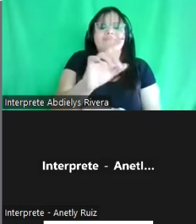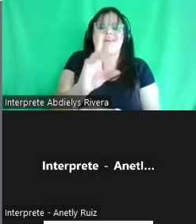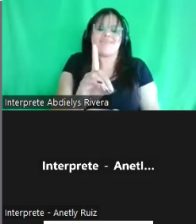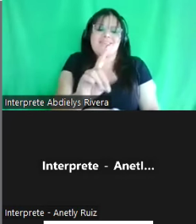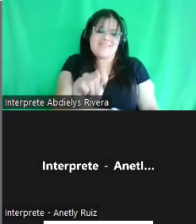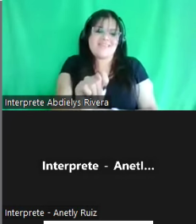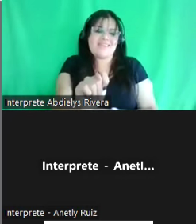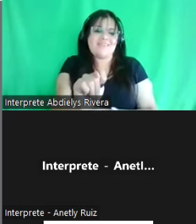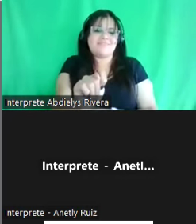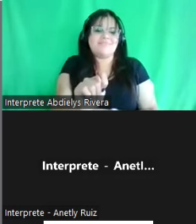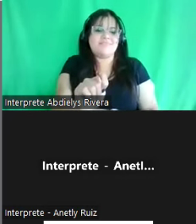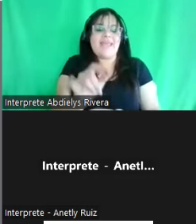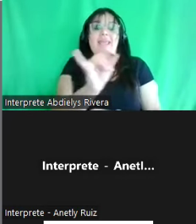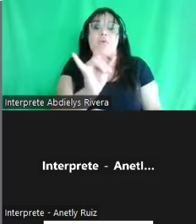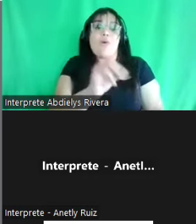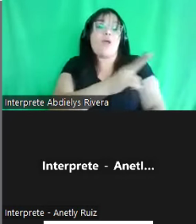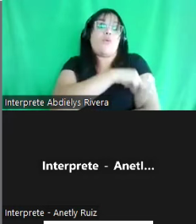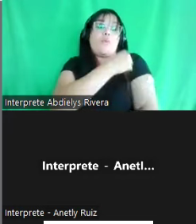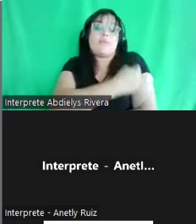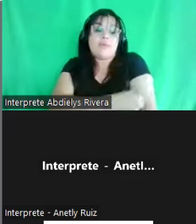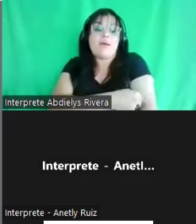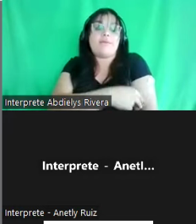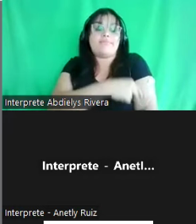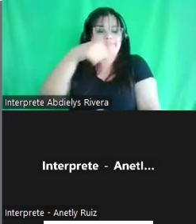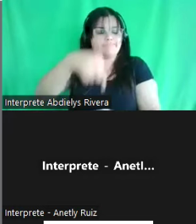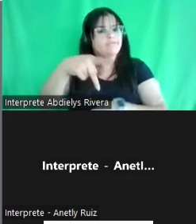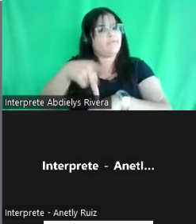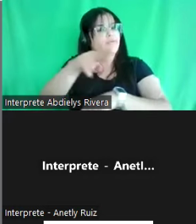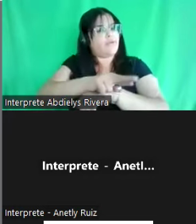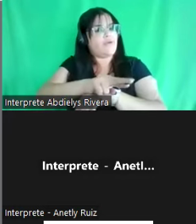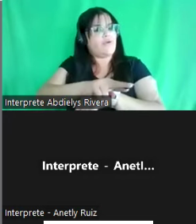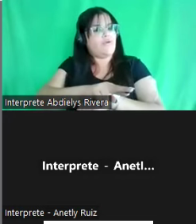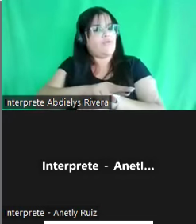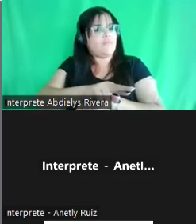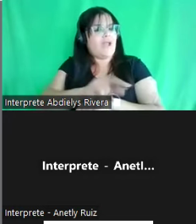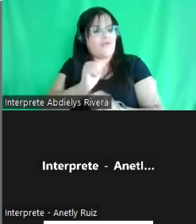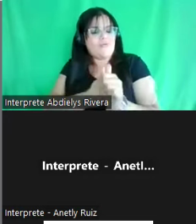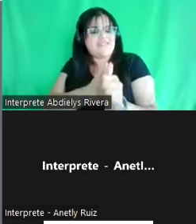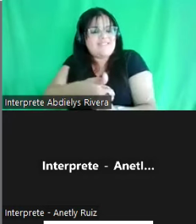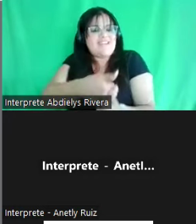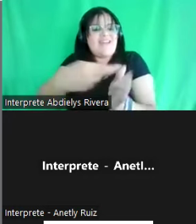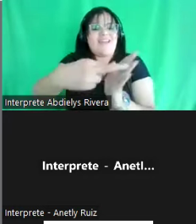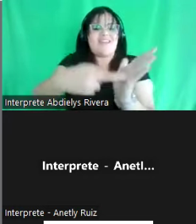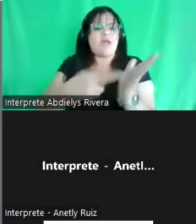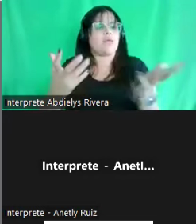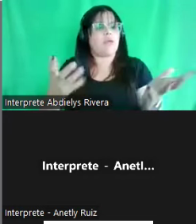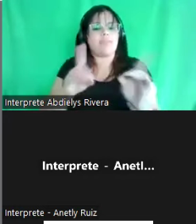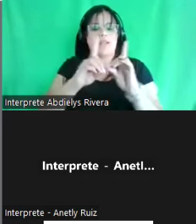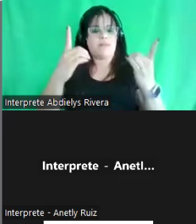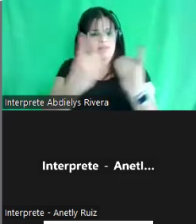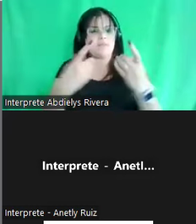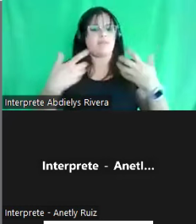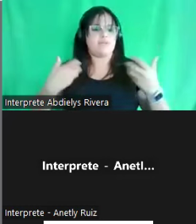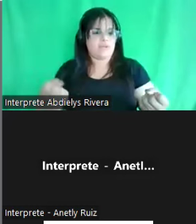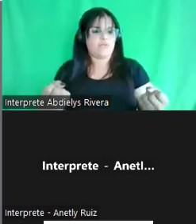y tratamiento y los hospitales de Puerto Rico se rigen por el Departamento de Salud. Existe un reglamento,